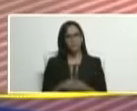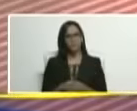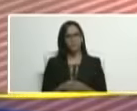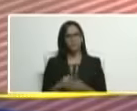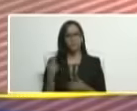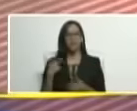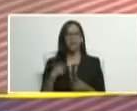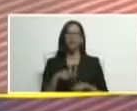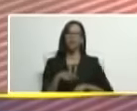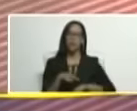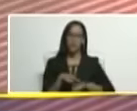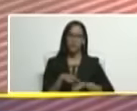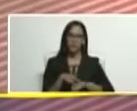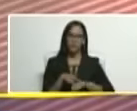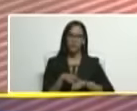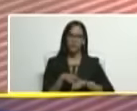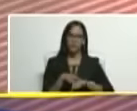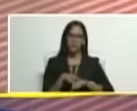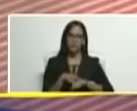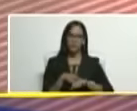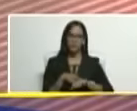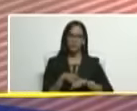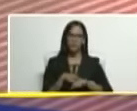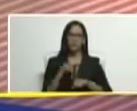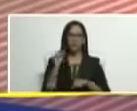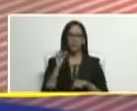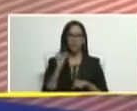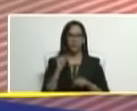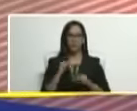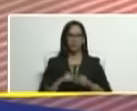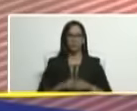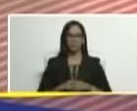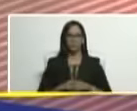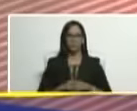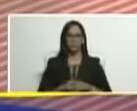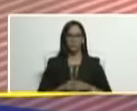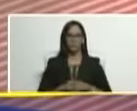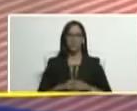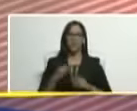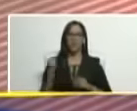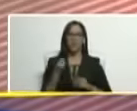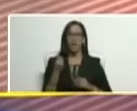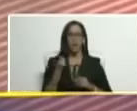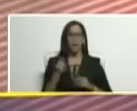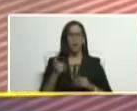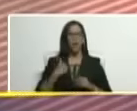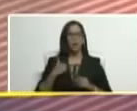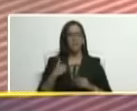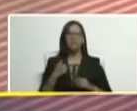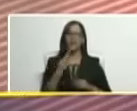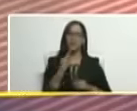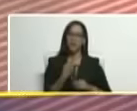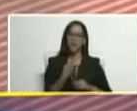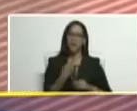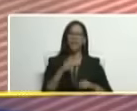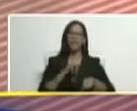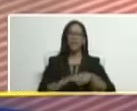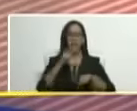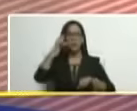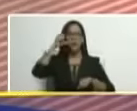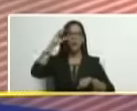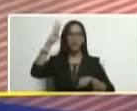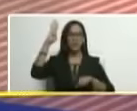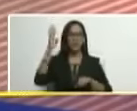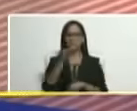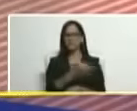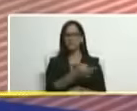tiene su hora y su momento. Y como cristiano digo, el tiempo de Dios es